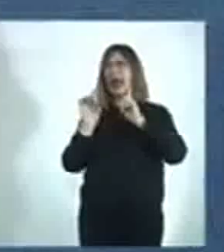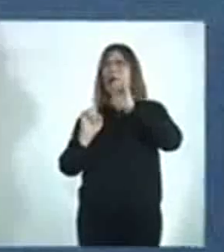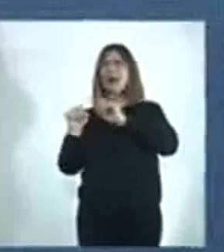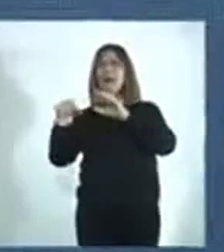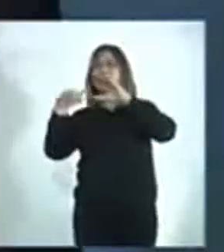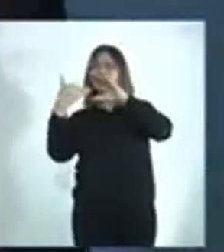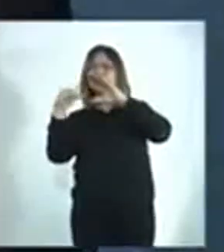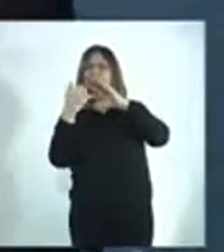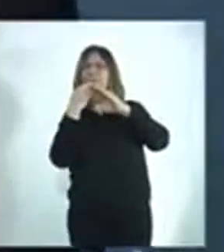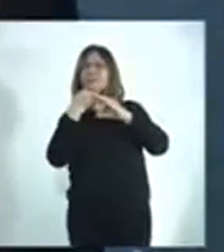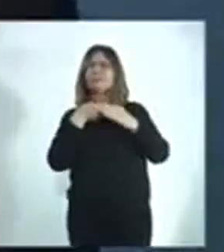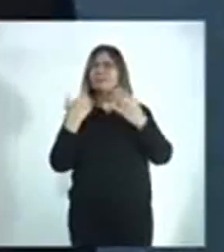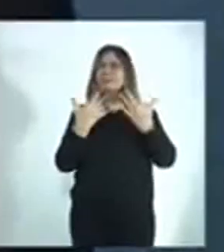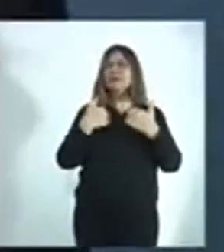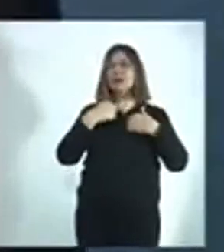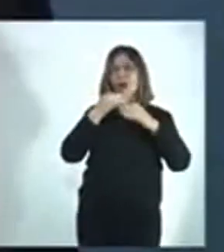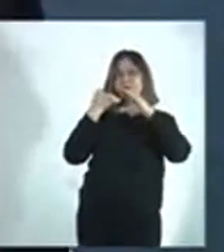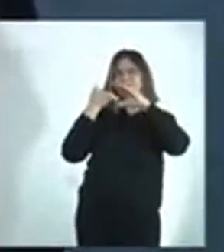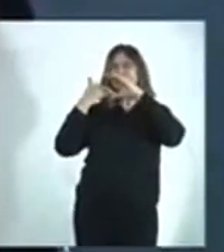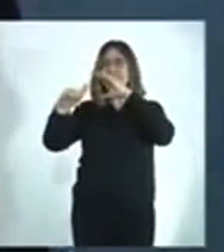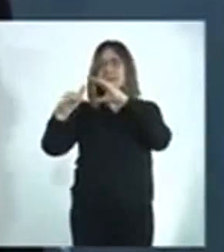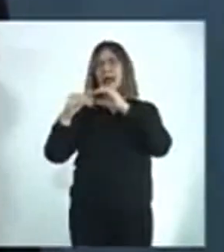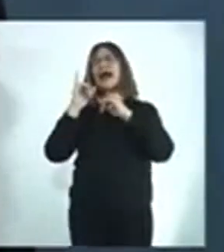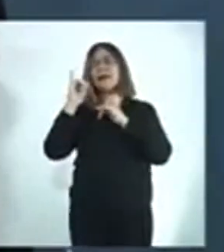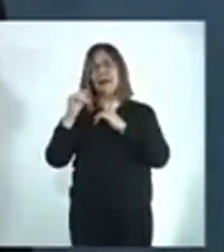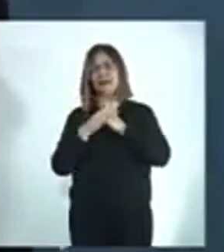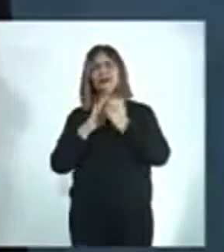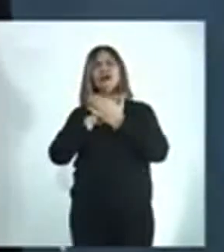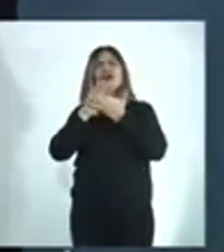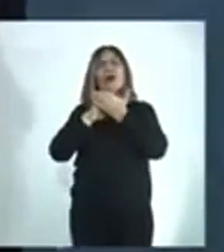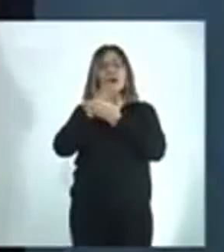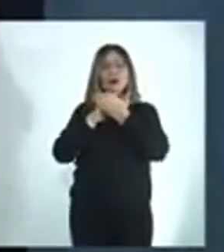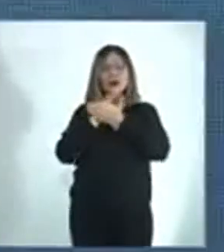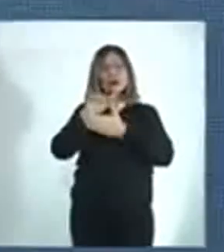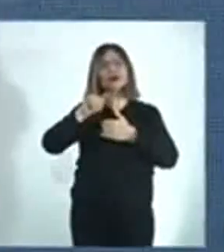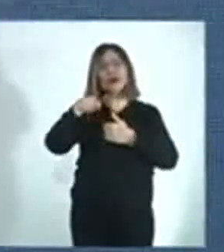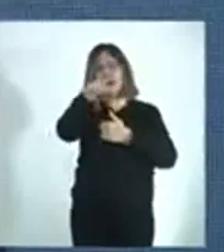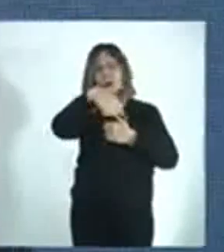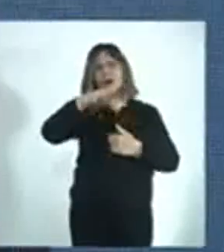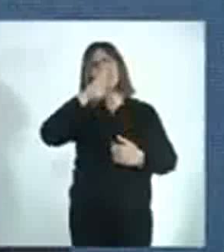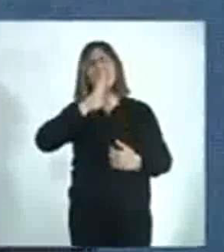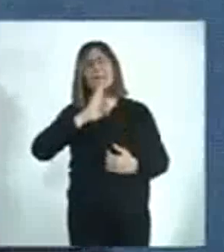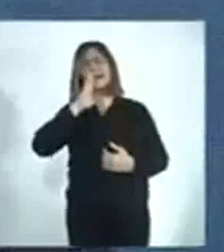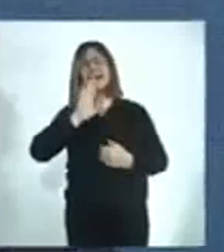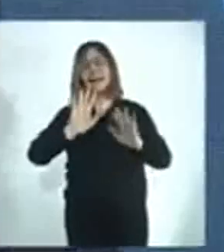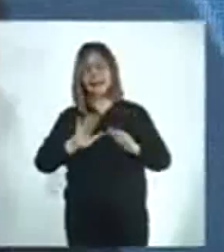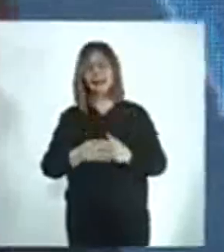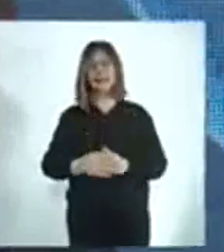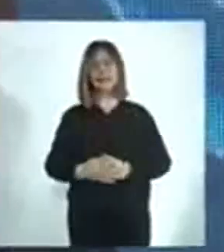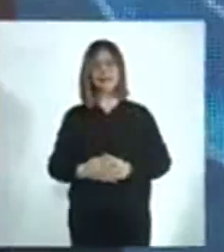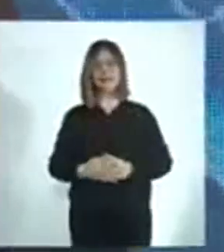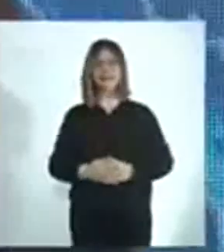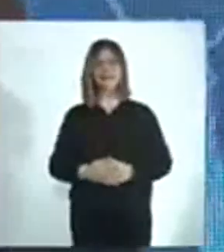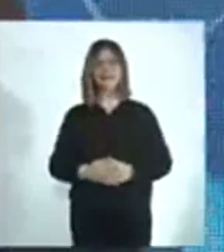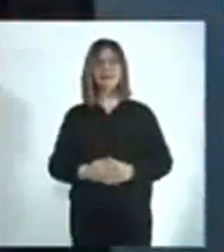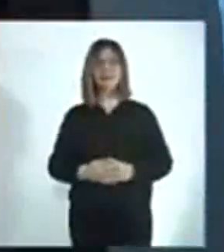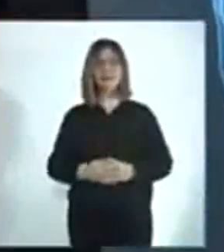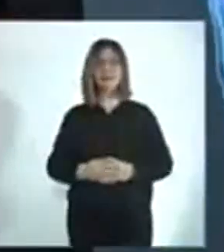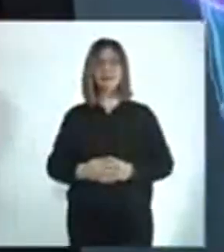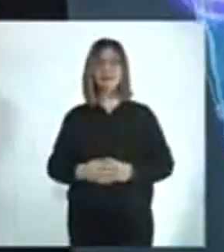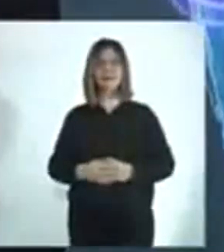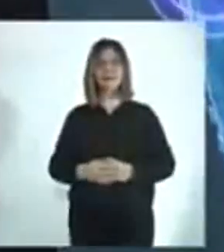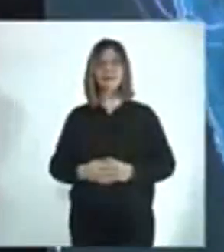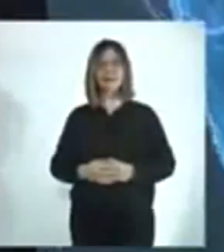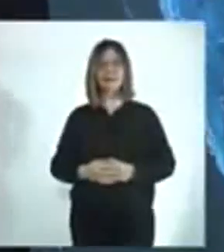ir resolviendo, se va a ir contestando todas las consultas, así que a tener paciencia la docencia tucumana. Claro,